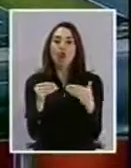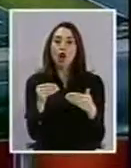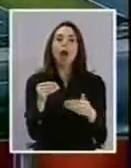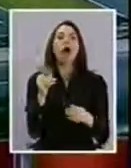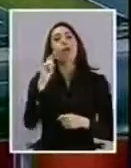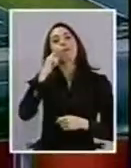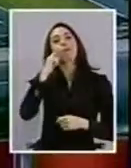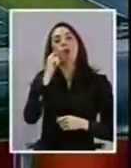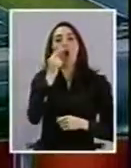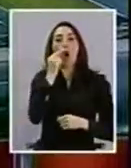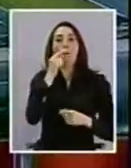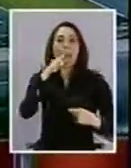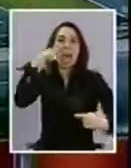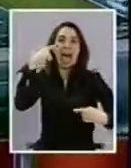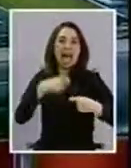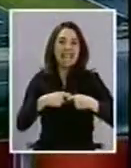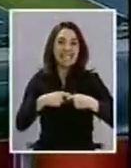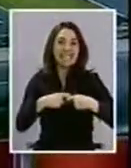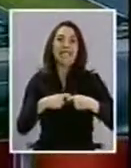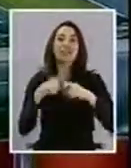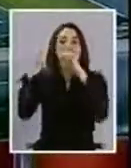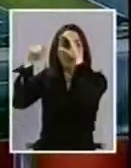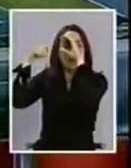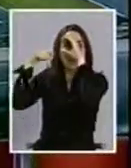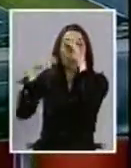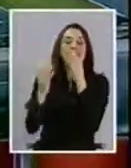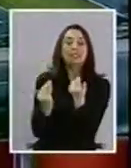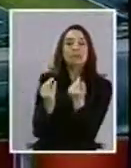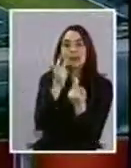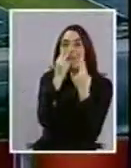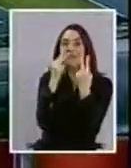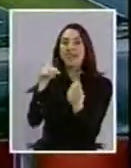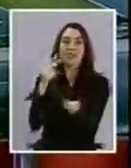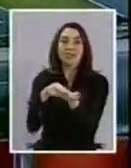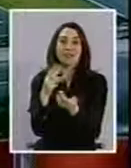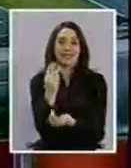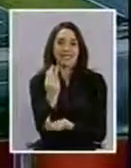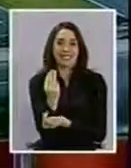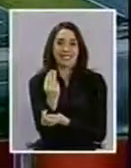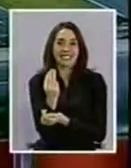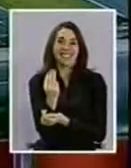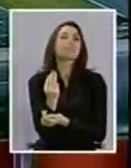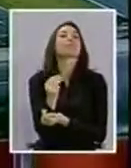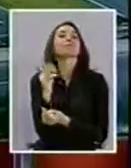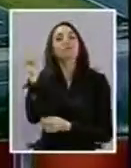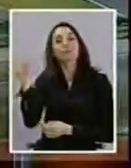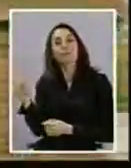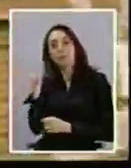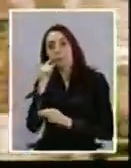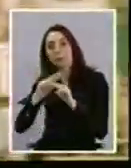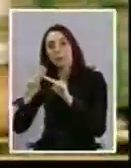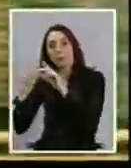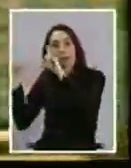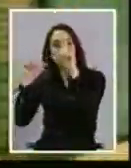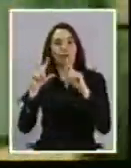de Acero, una de las cintas más esperadas para este 2013. La nota es de Esteban Roa.